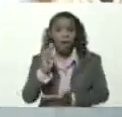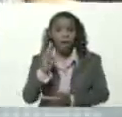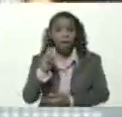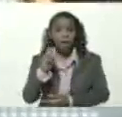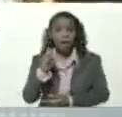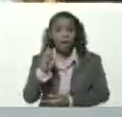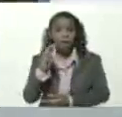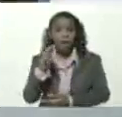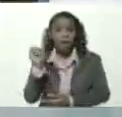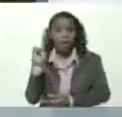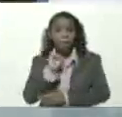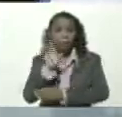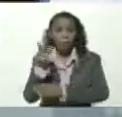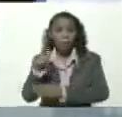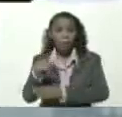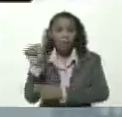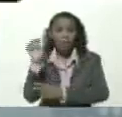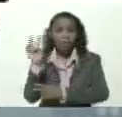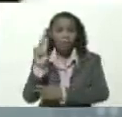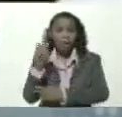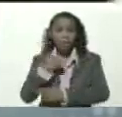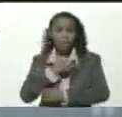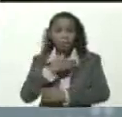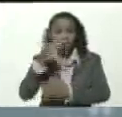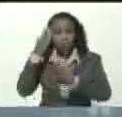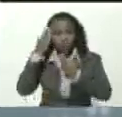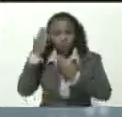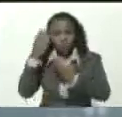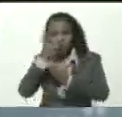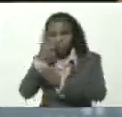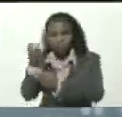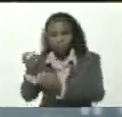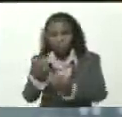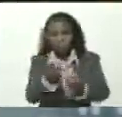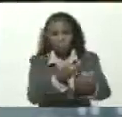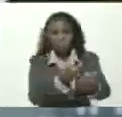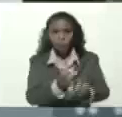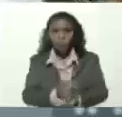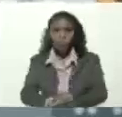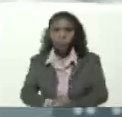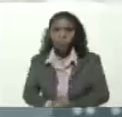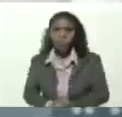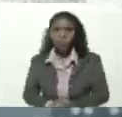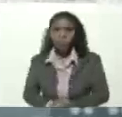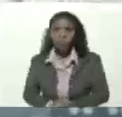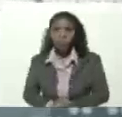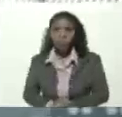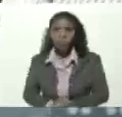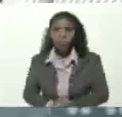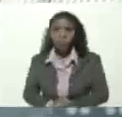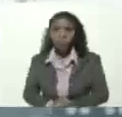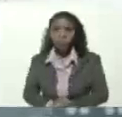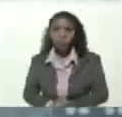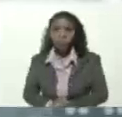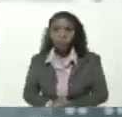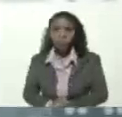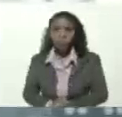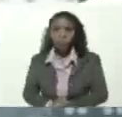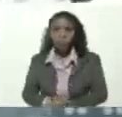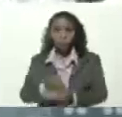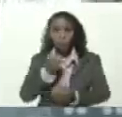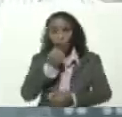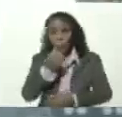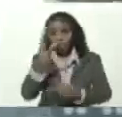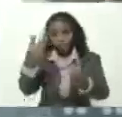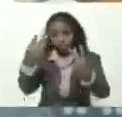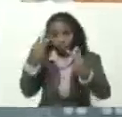Venezuela. Le damos la más cordial bienvenida. Bueno, miren, hay